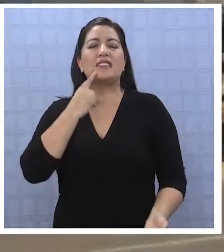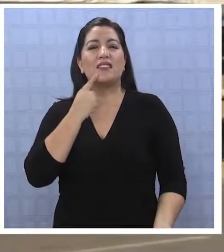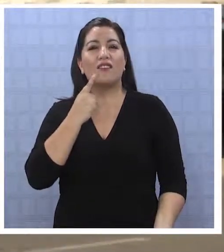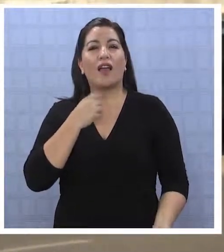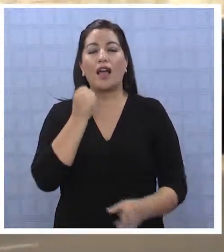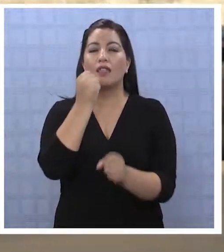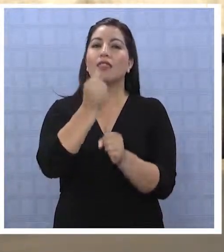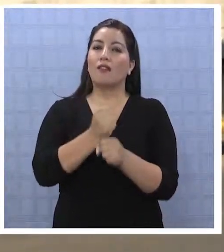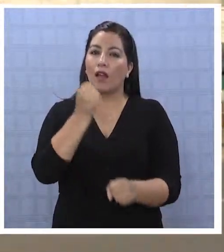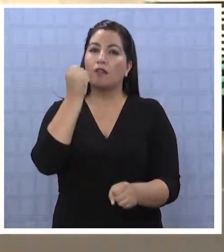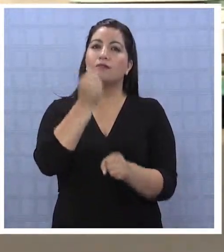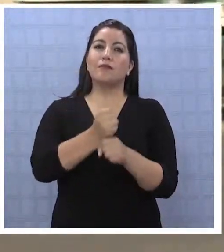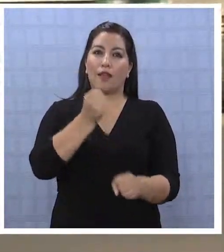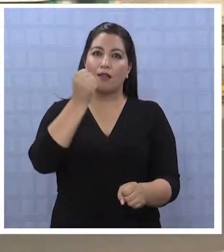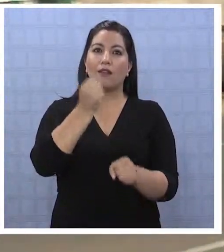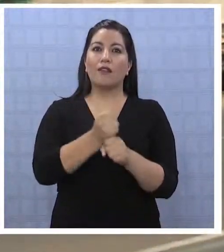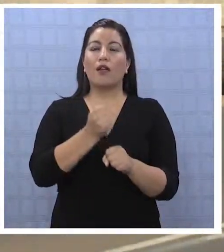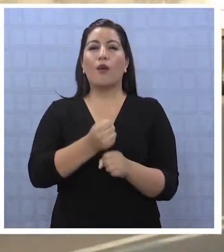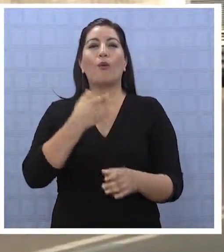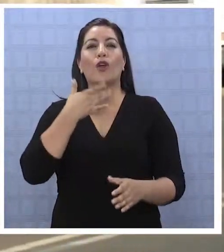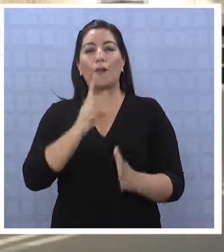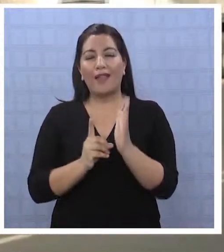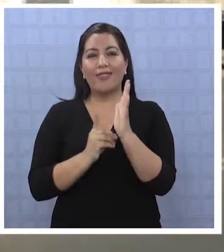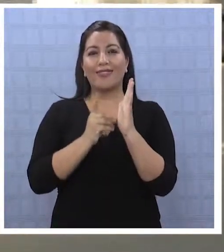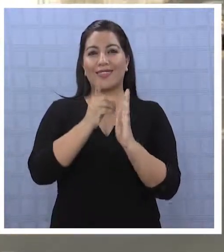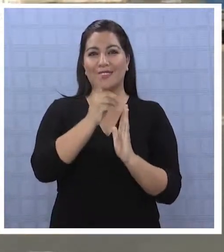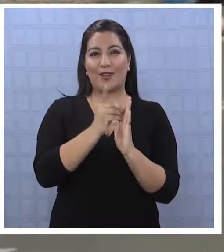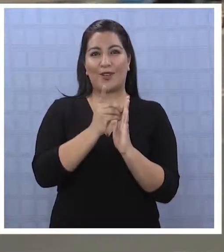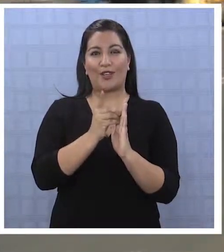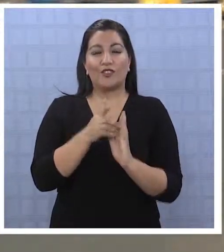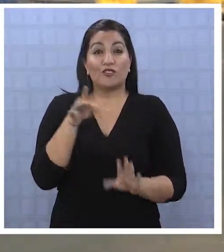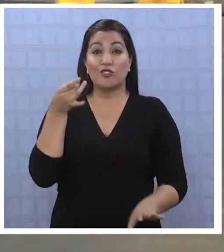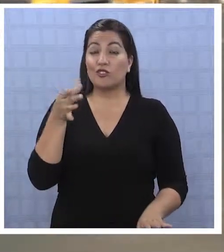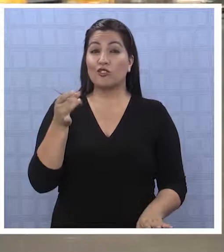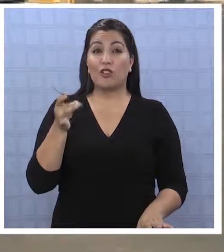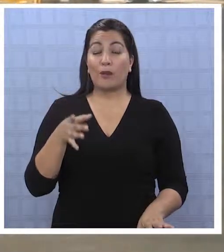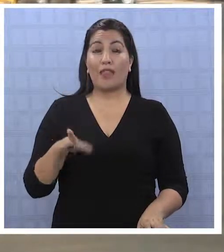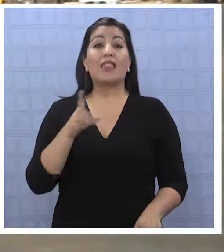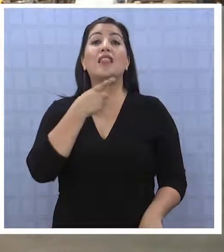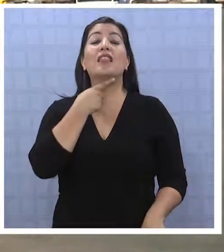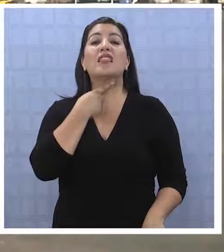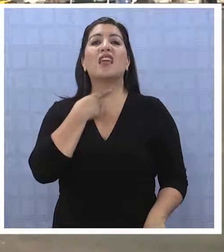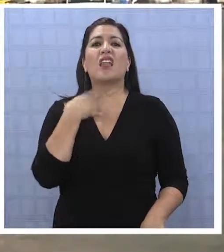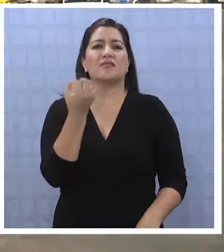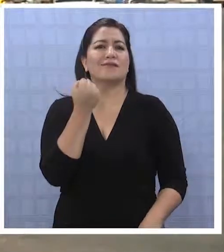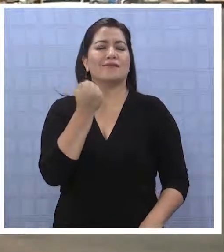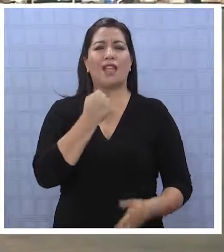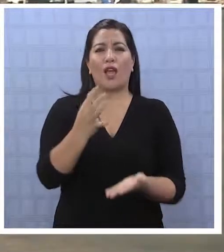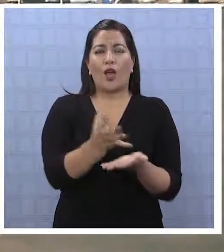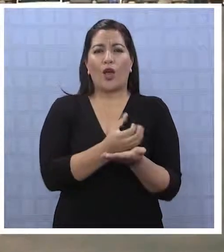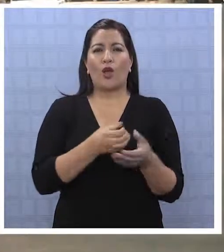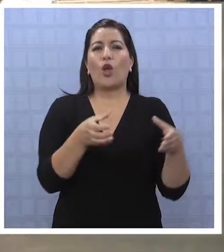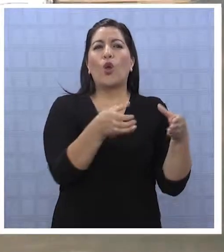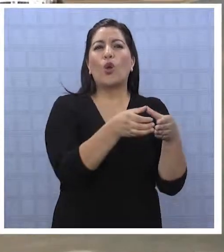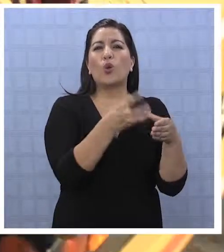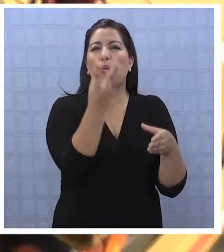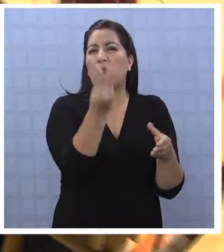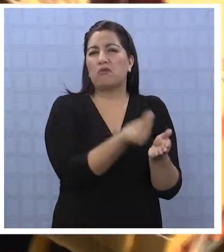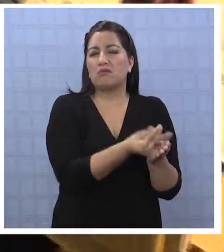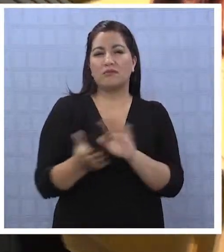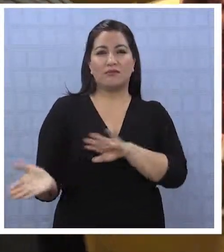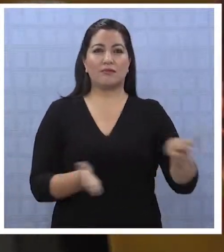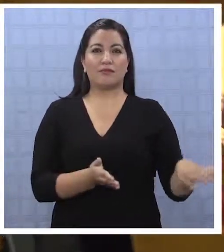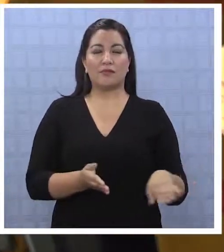más en Pos de su desarrollo y no solamente por intereses mezquinos de grupos de interés